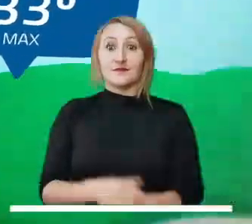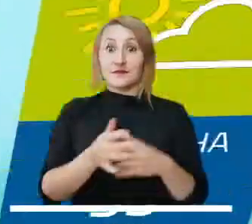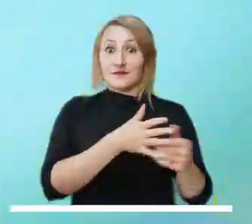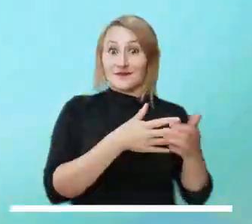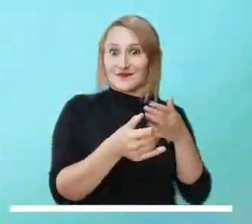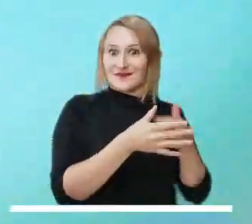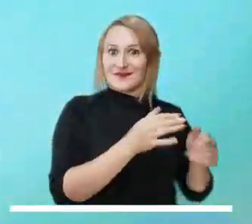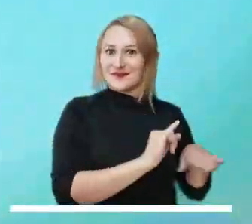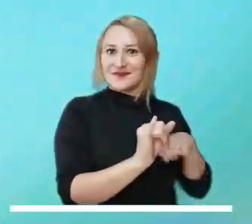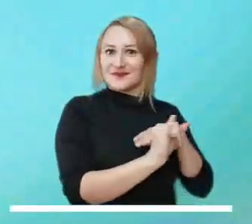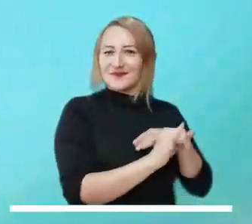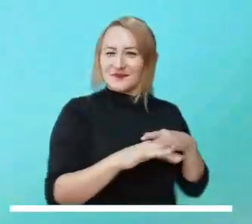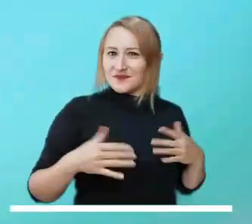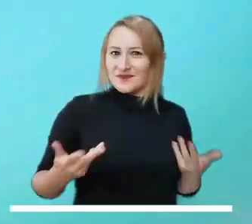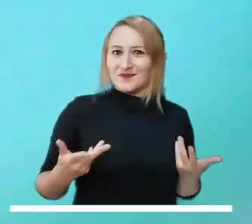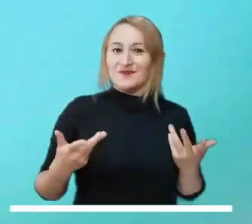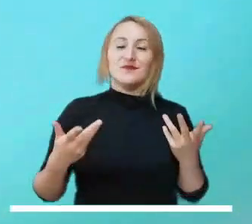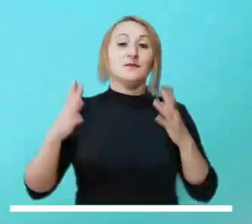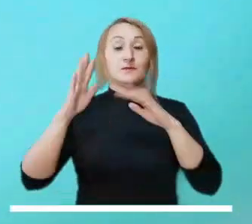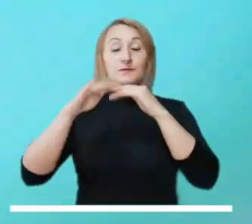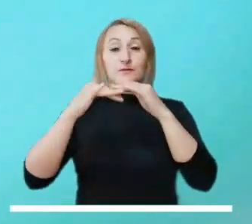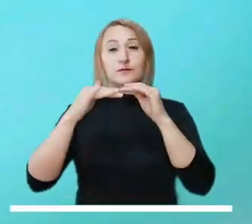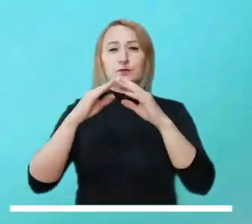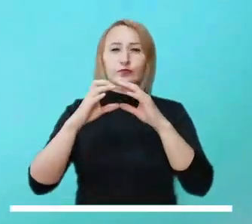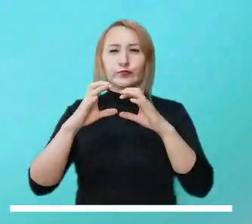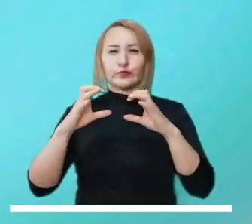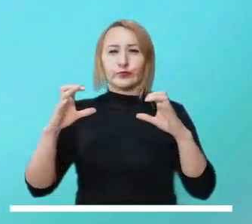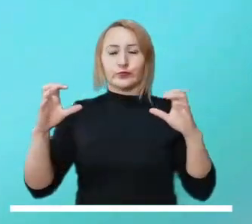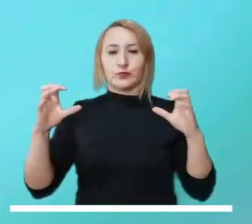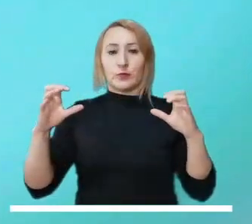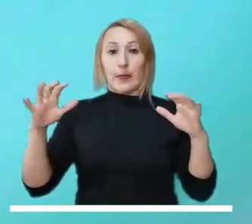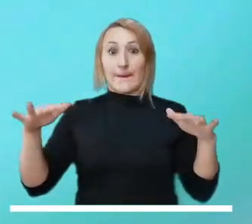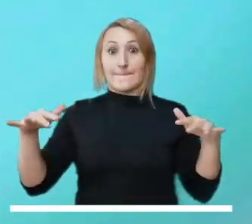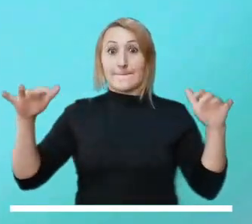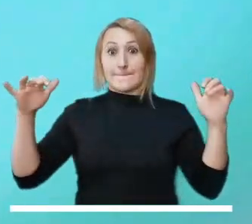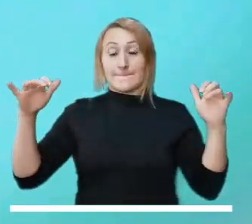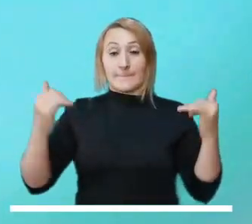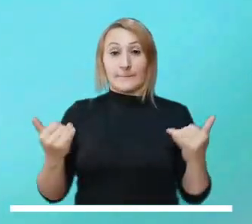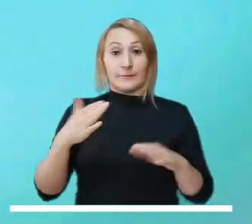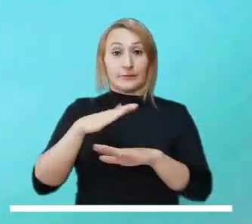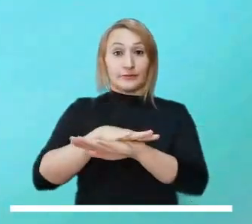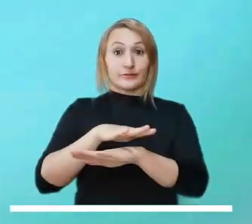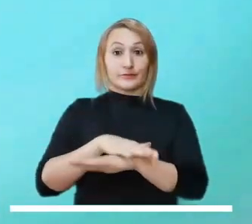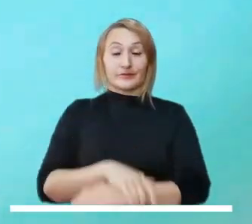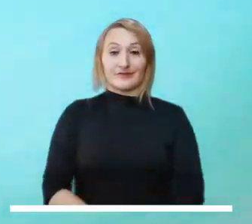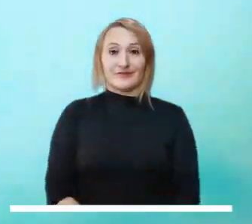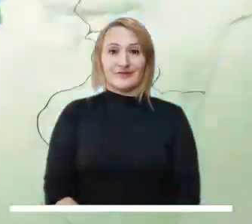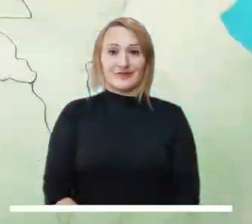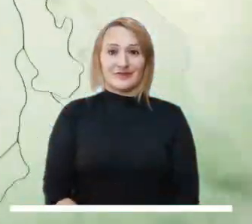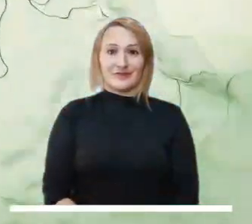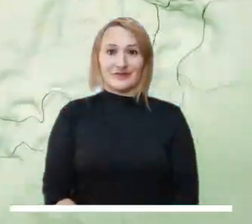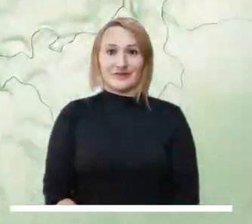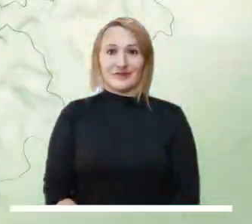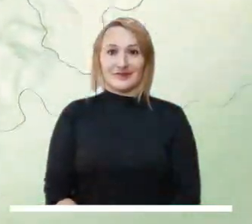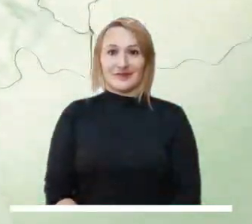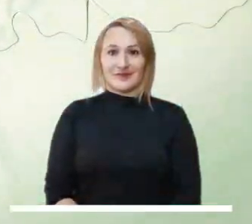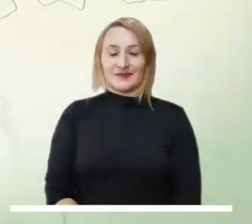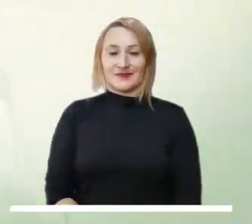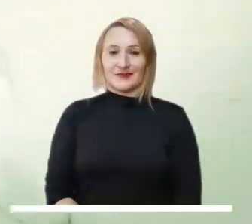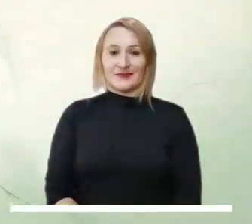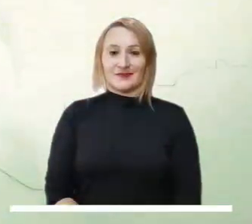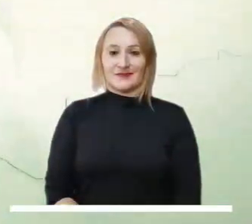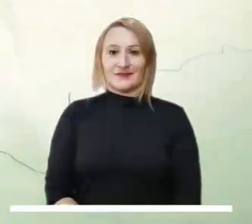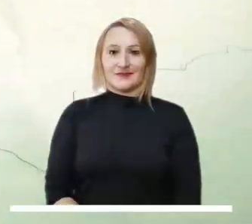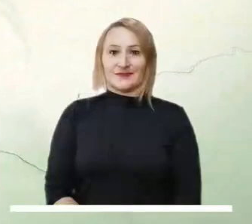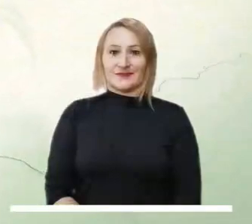Mientras tanto, el archipiélago de San Andrés y Providencia mantendría el cielo semicubierto y el tiempo seco durante la tarde.